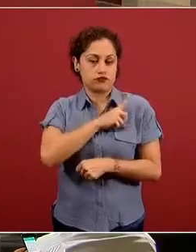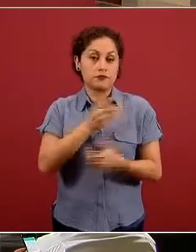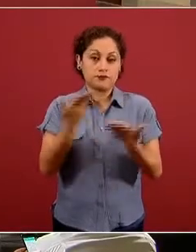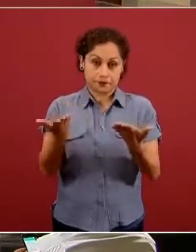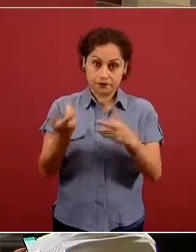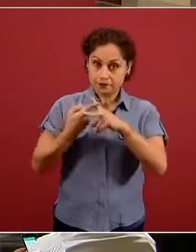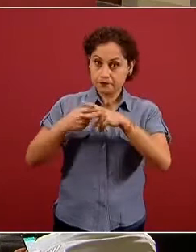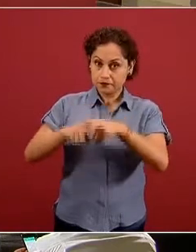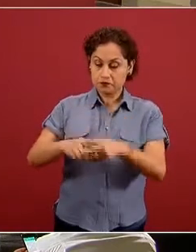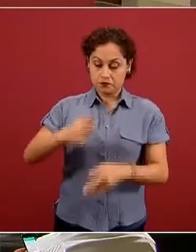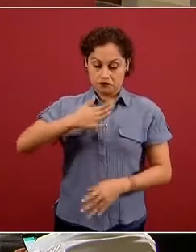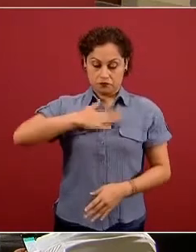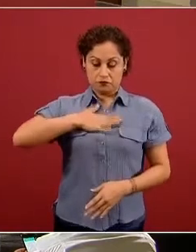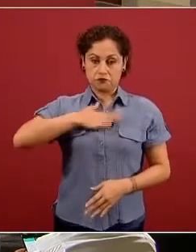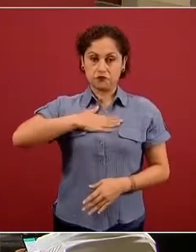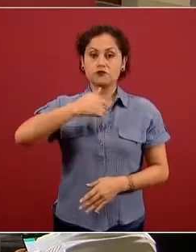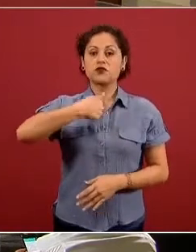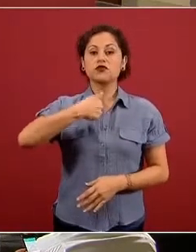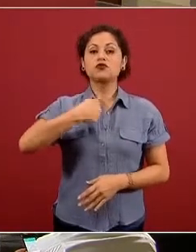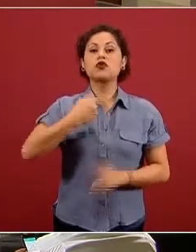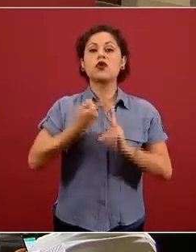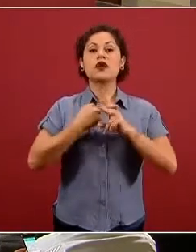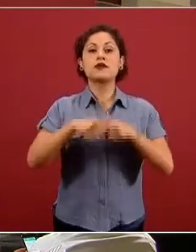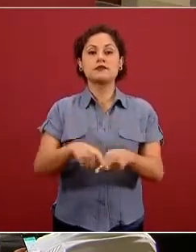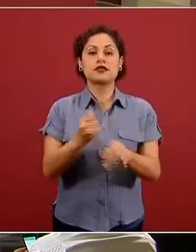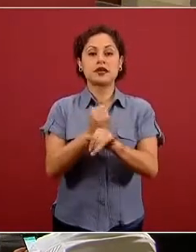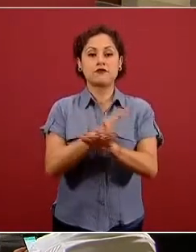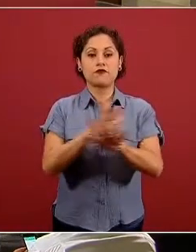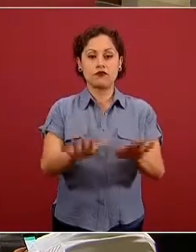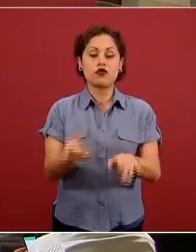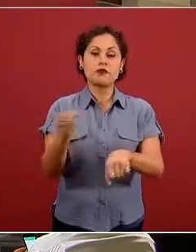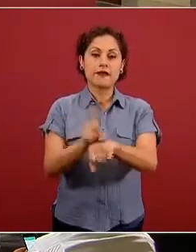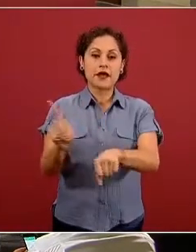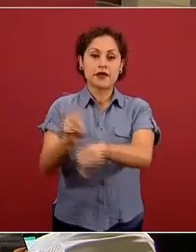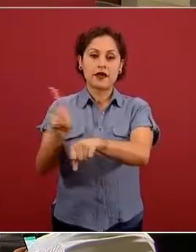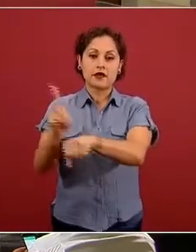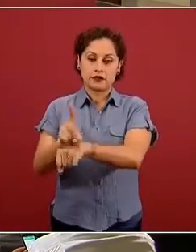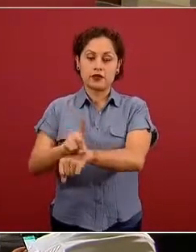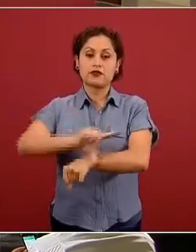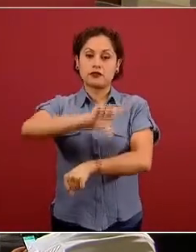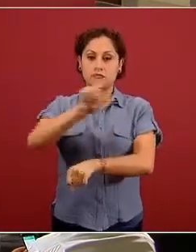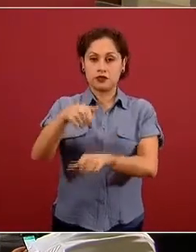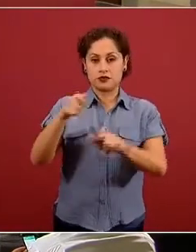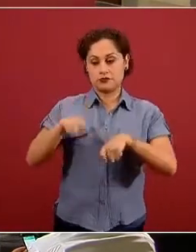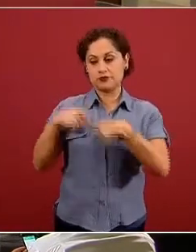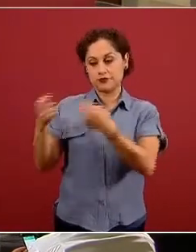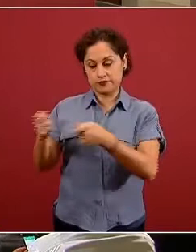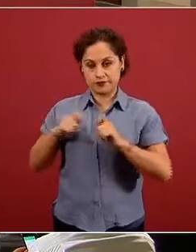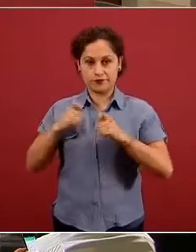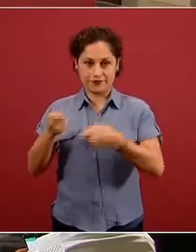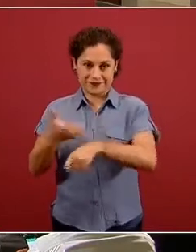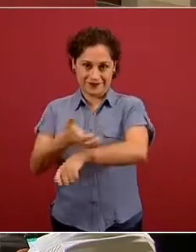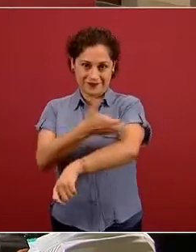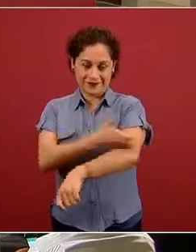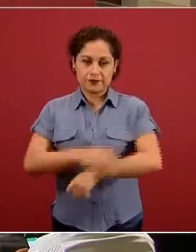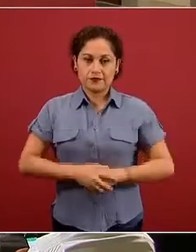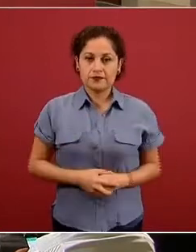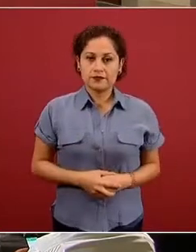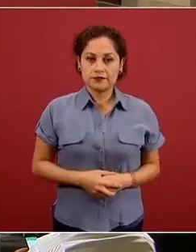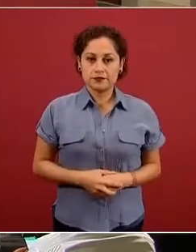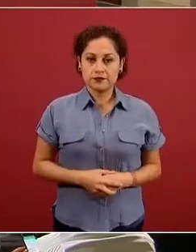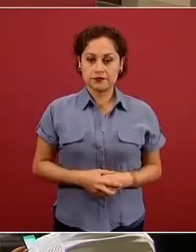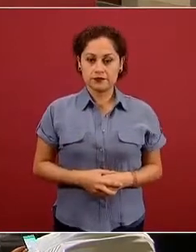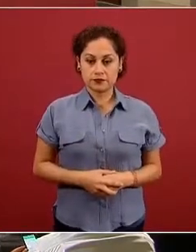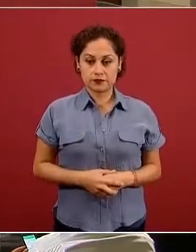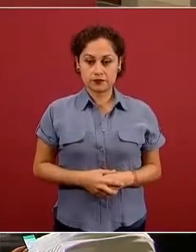a presentar el informe técnico y enseguida les doy la palabra a mis colegas.